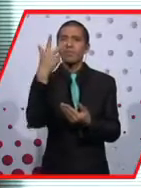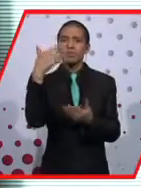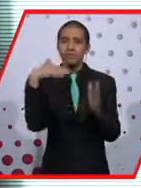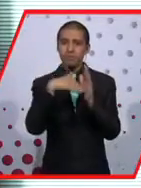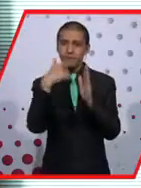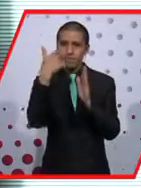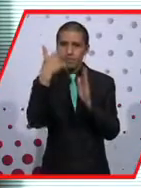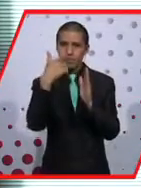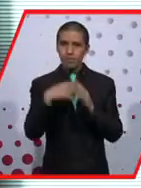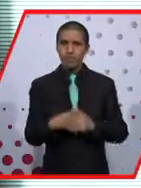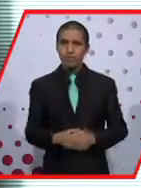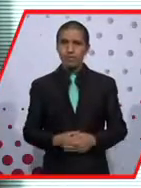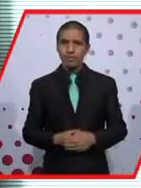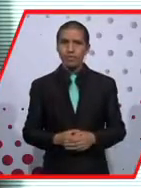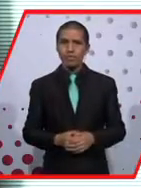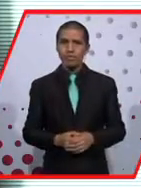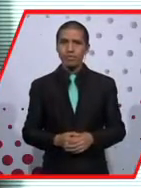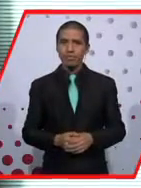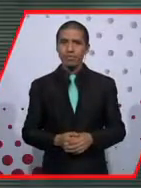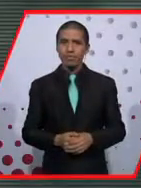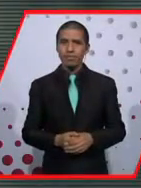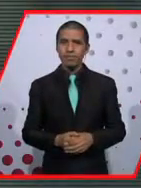pesos.